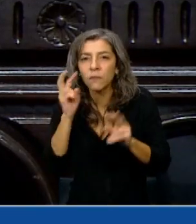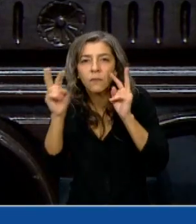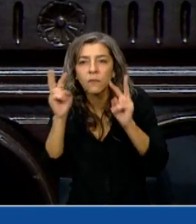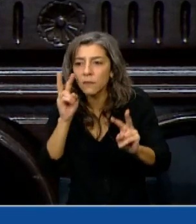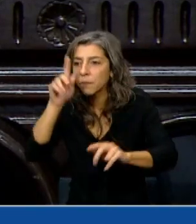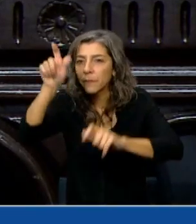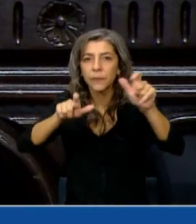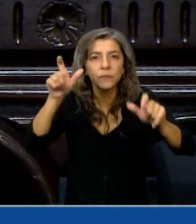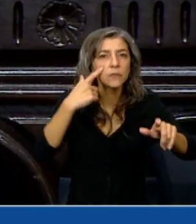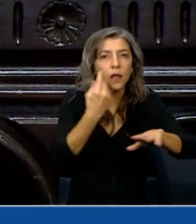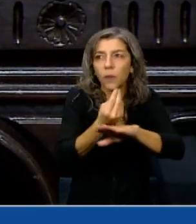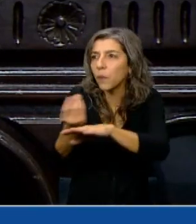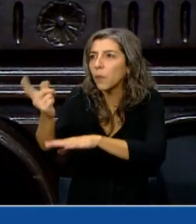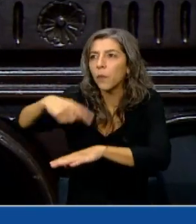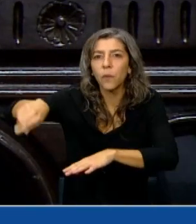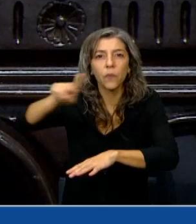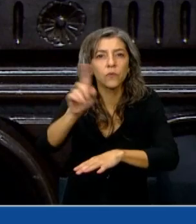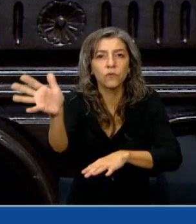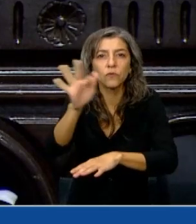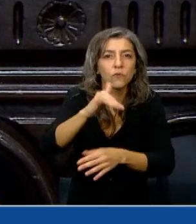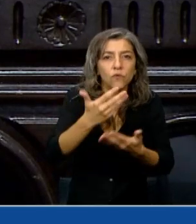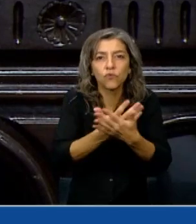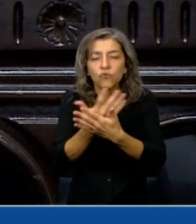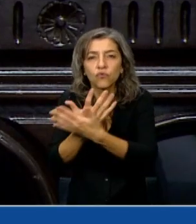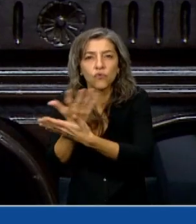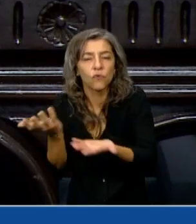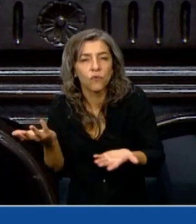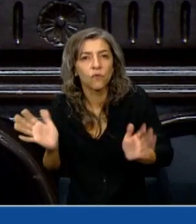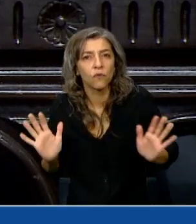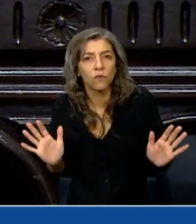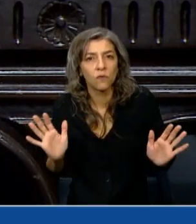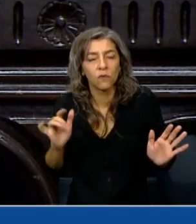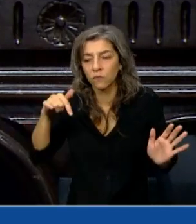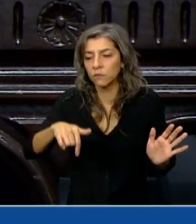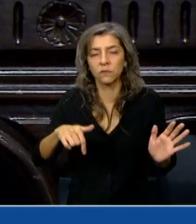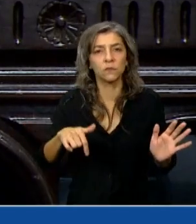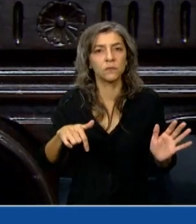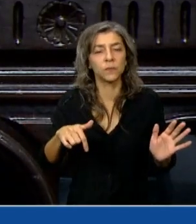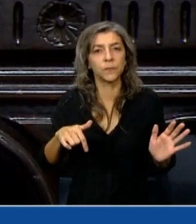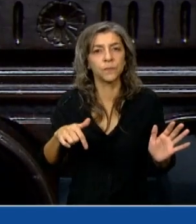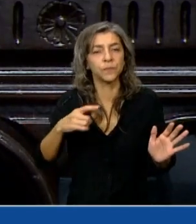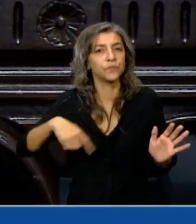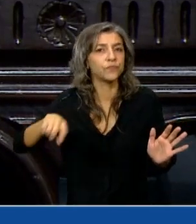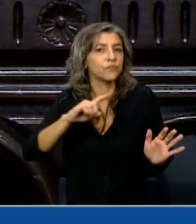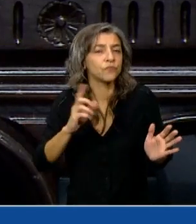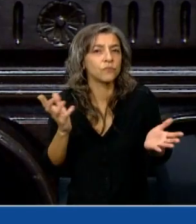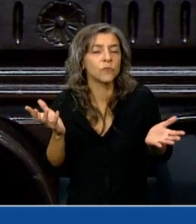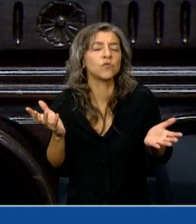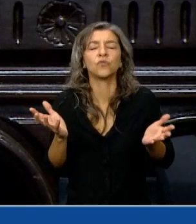está sufriendo todos los días. Nosotros no, acá no es cuestión claramente de